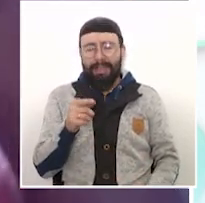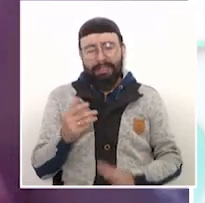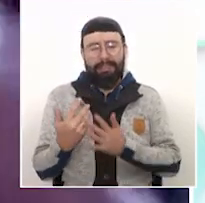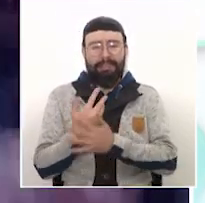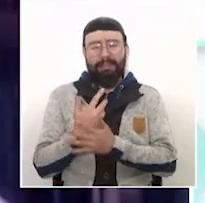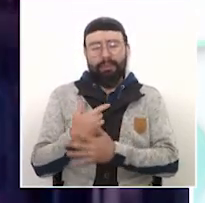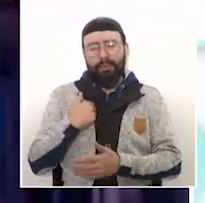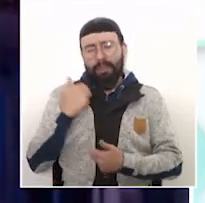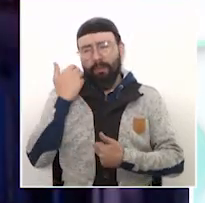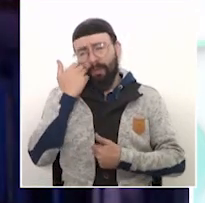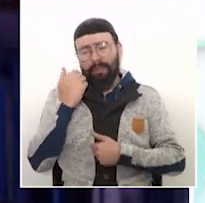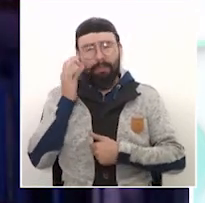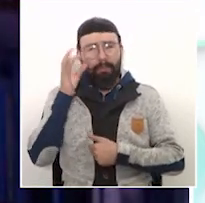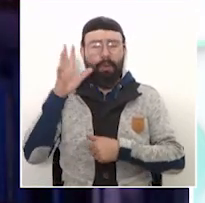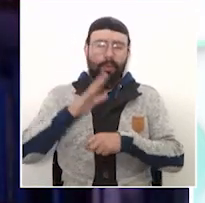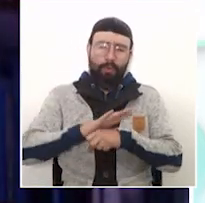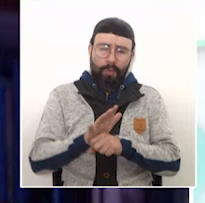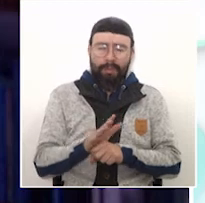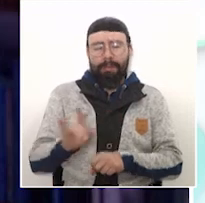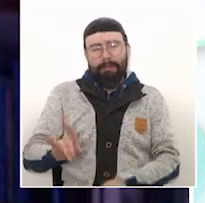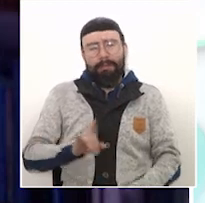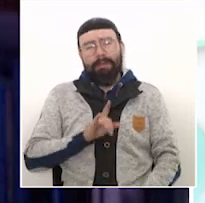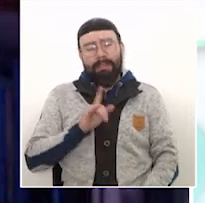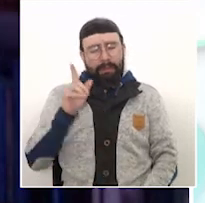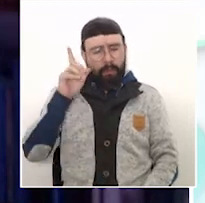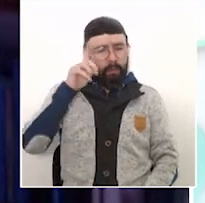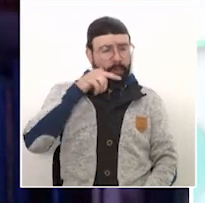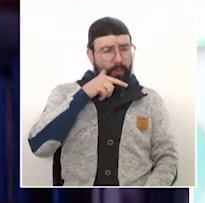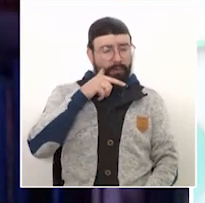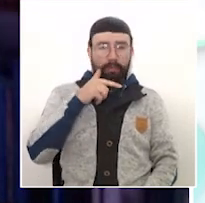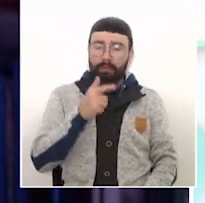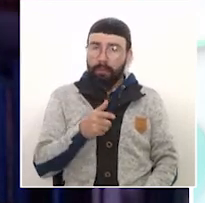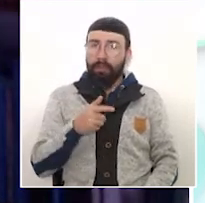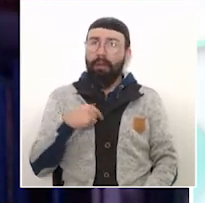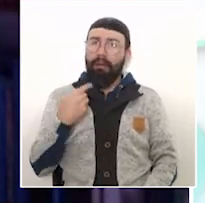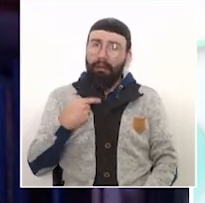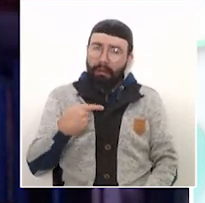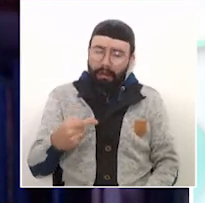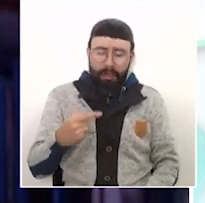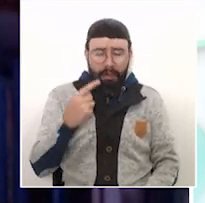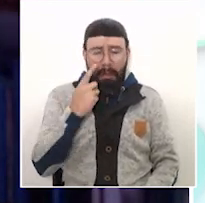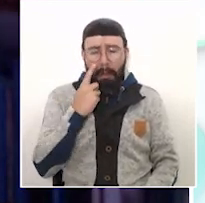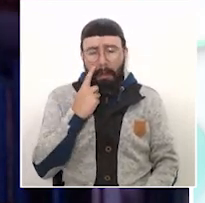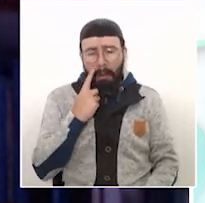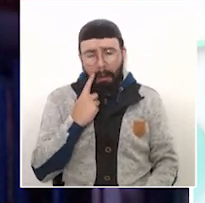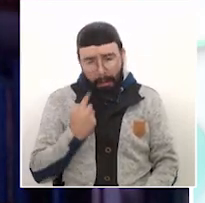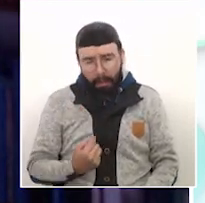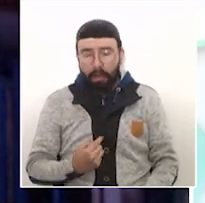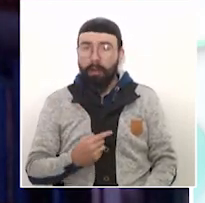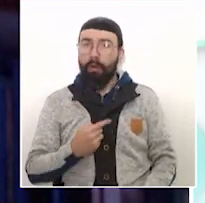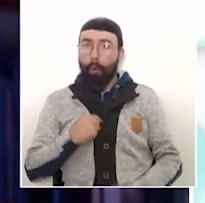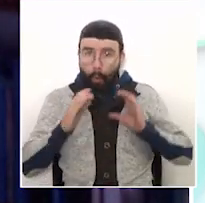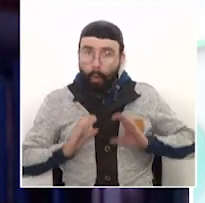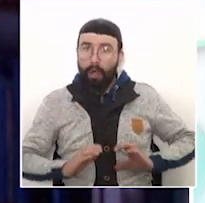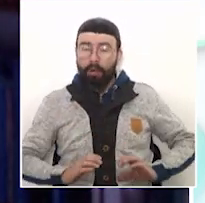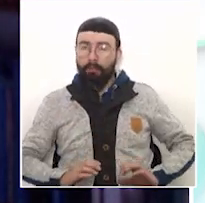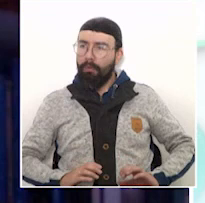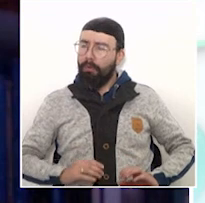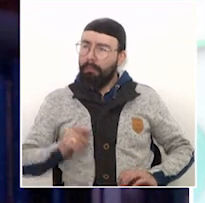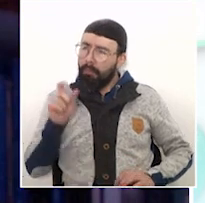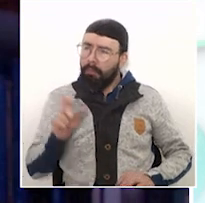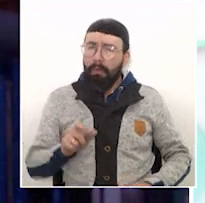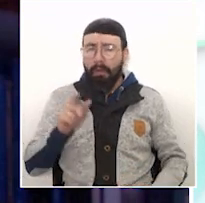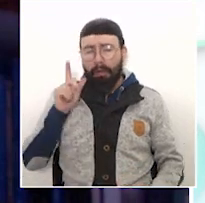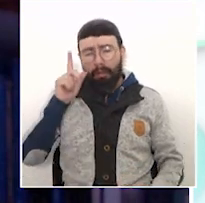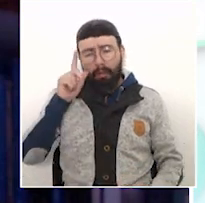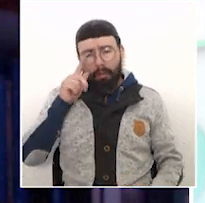es tristeza. ¿Cómo será el movimiento que terminas llorando? Y el cuerpo inconscientemente de una persona triste